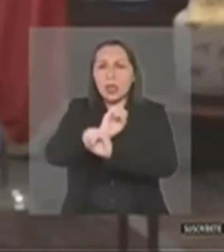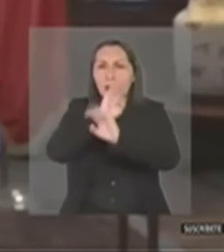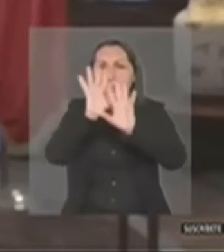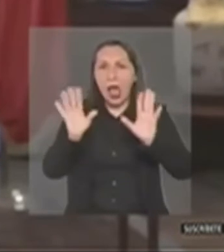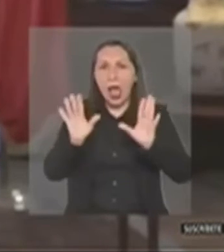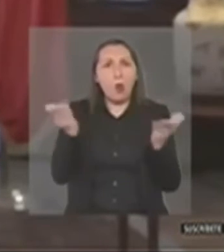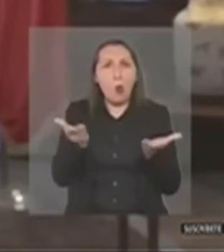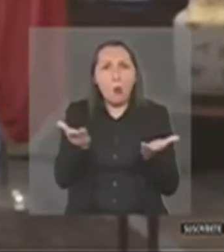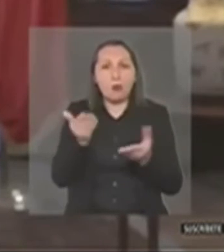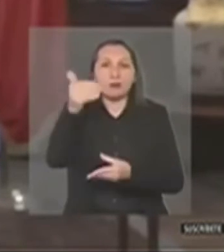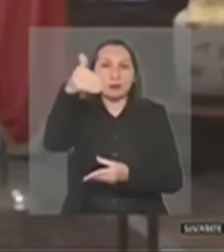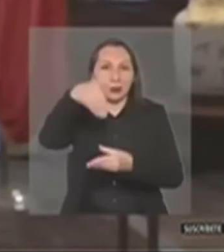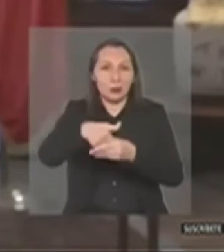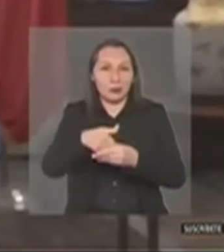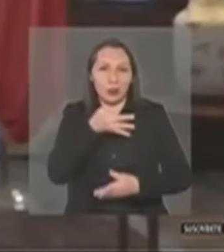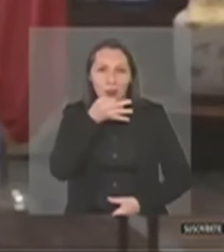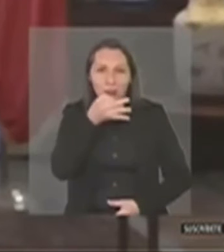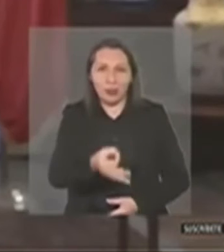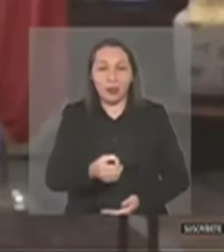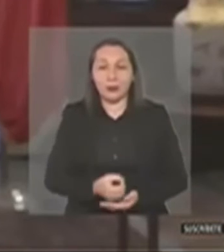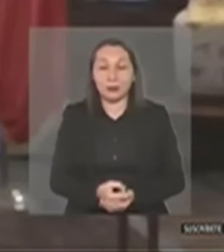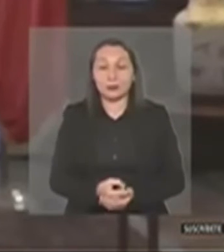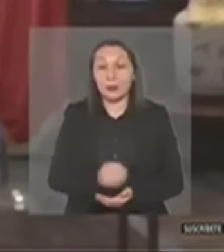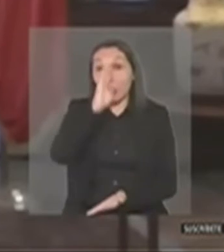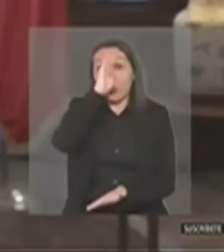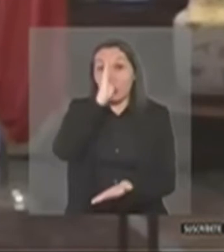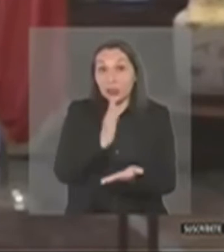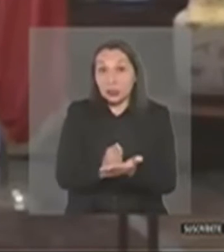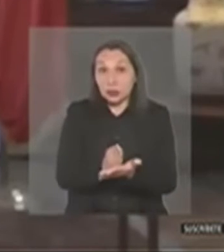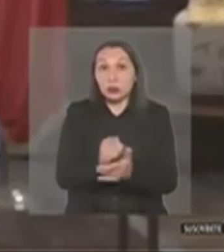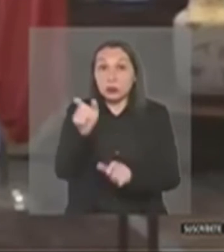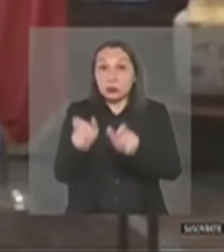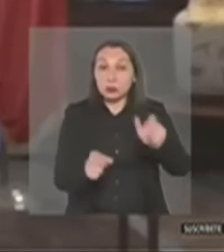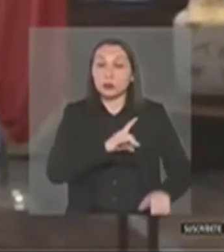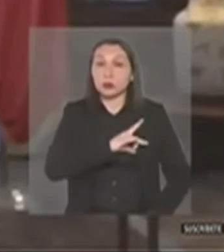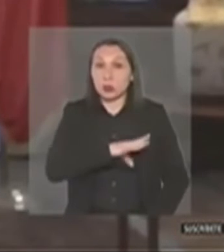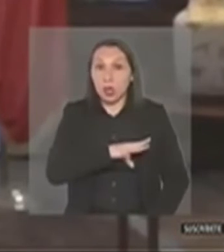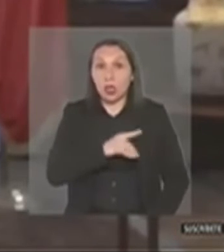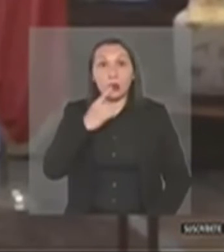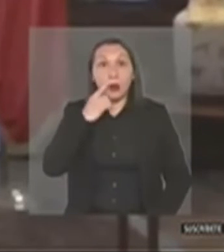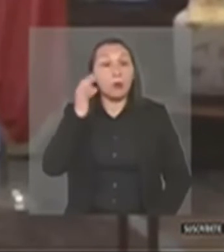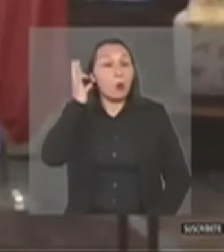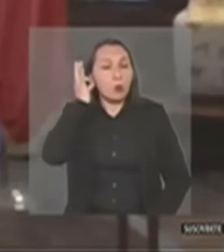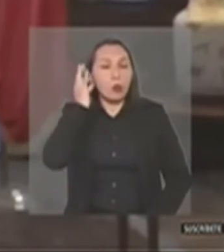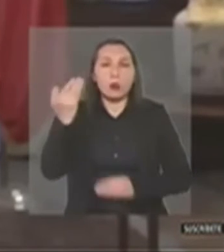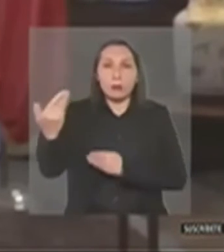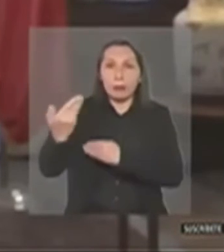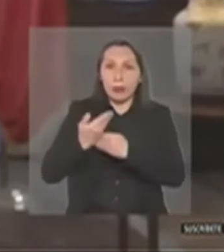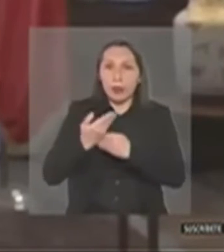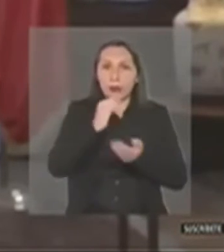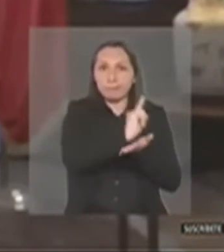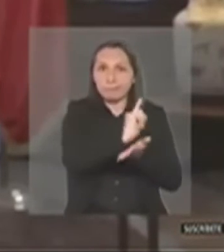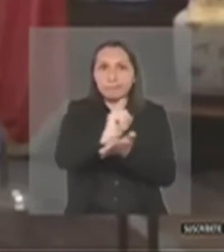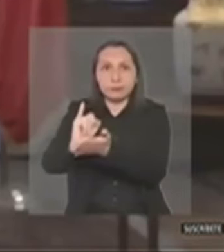tan simple. Sí, sí. Tan simple. Si no le meten eso, no,